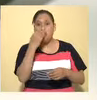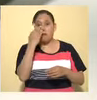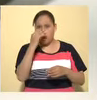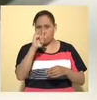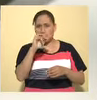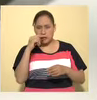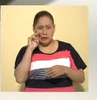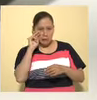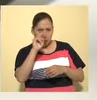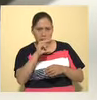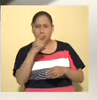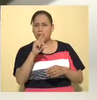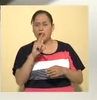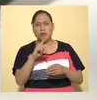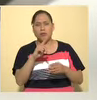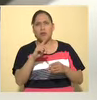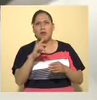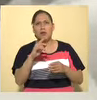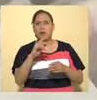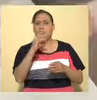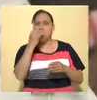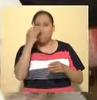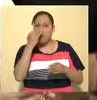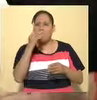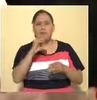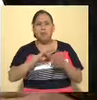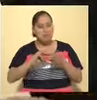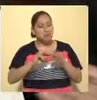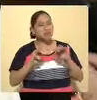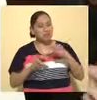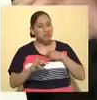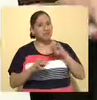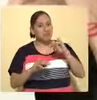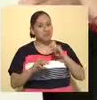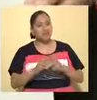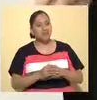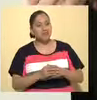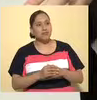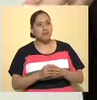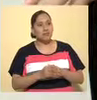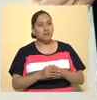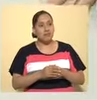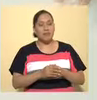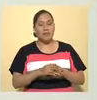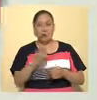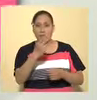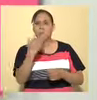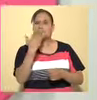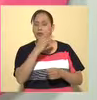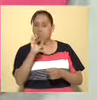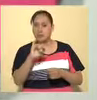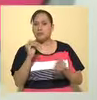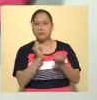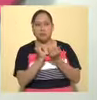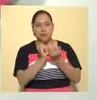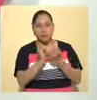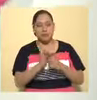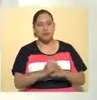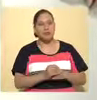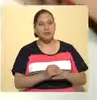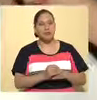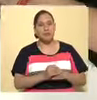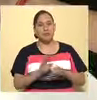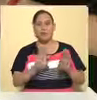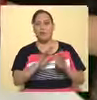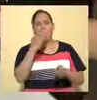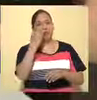de los ramitos. Ya. Pero como tal, no he visto las hojas moradas. Uy, yo sí. Y ¿sí? Me encanta. Ajá. Y sí sabe rico. Sí. Luego probamos es que a ver